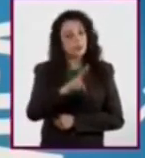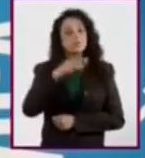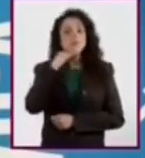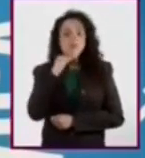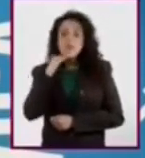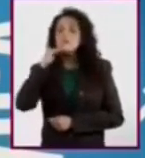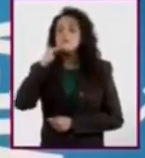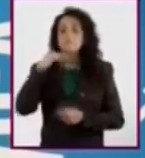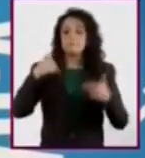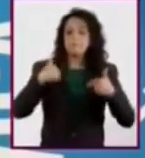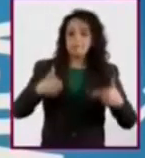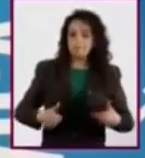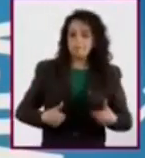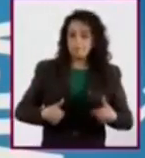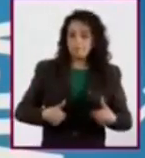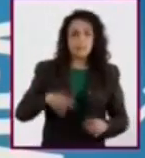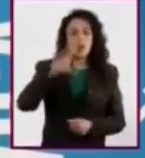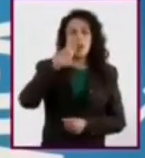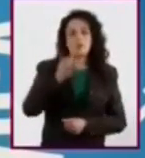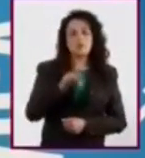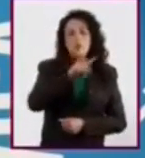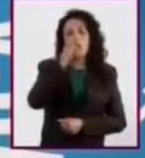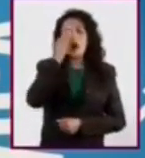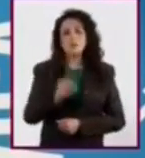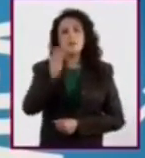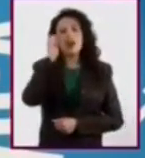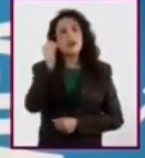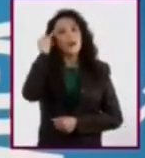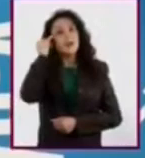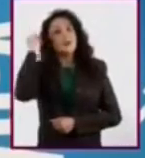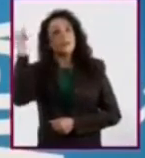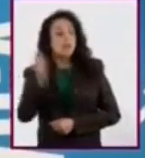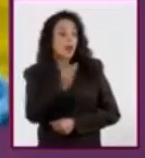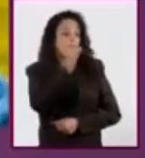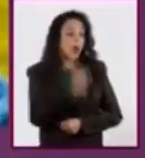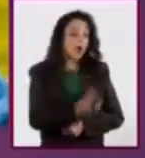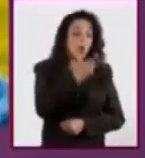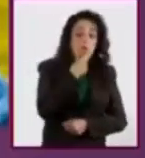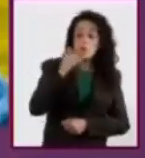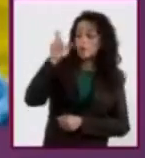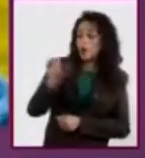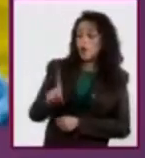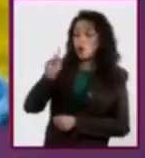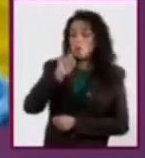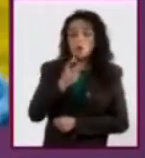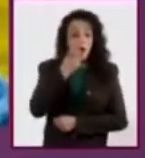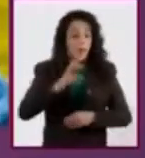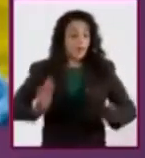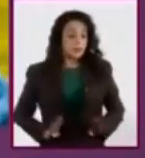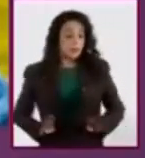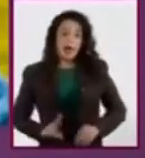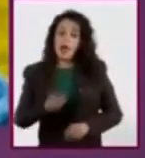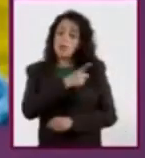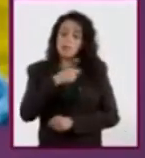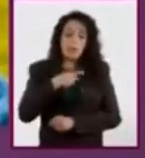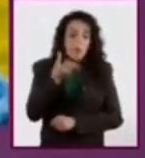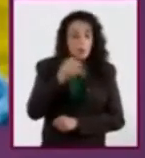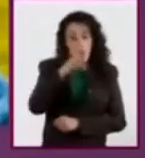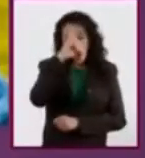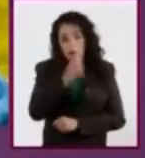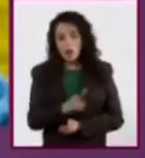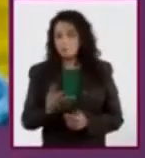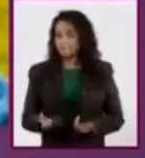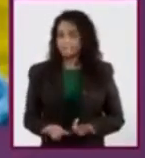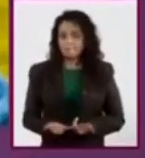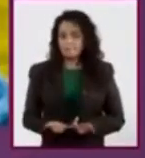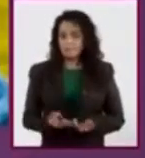ideas preconcebidas por la sociedad acerca de lo que implica ser mujer u hombre. Por ejemplo, una mamá con un bebé al que